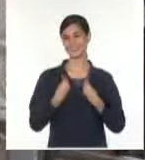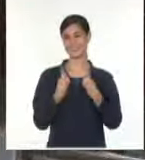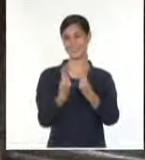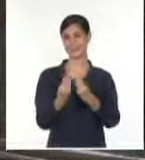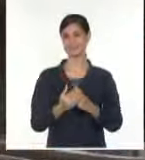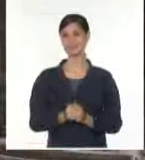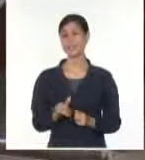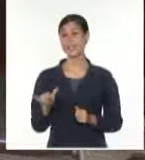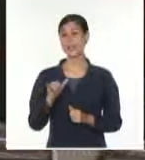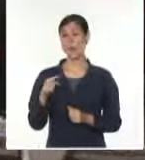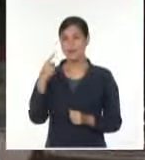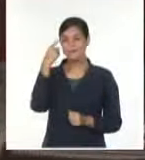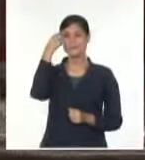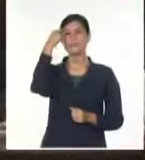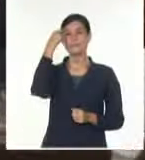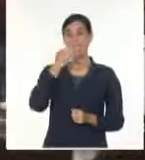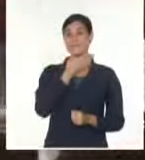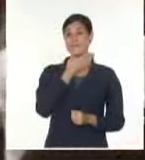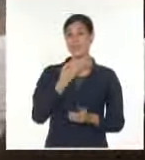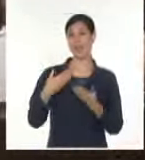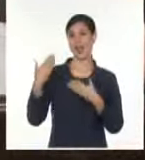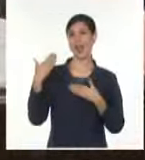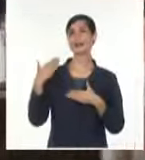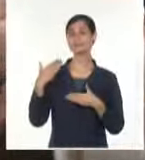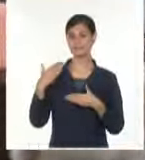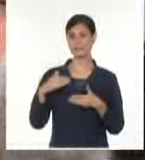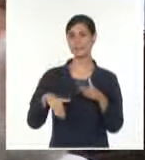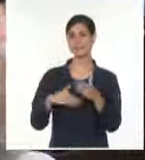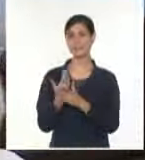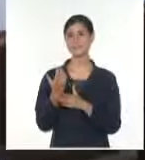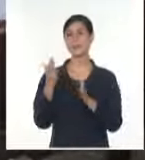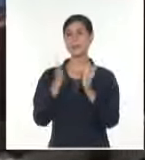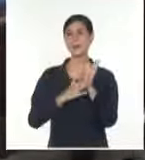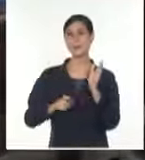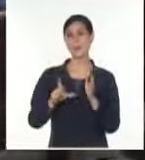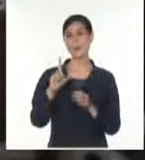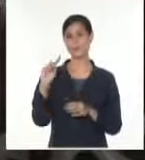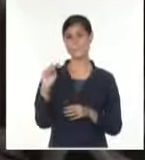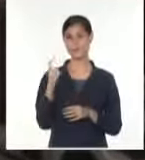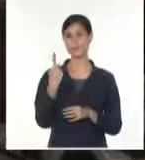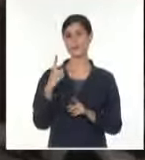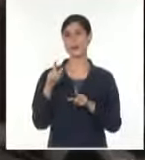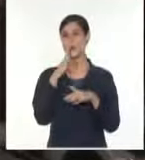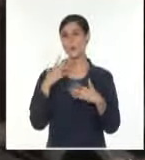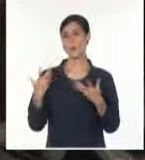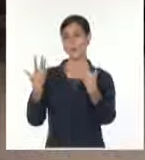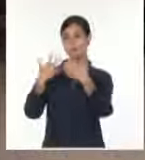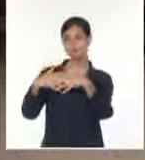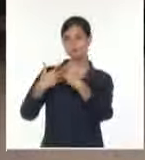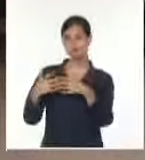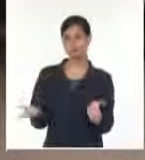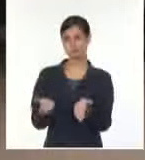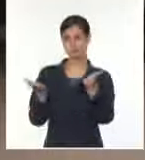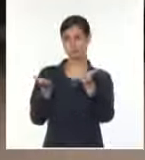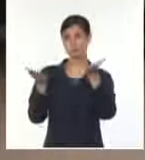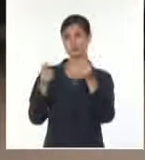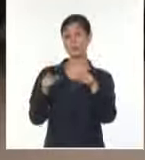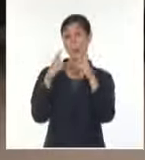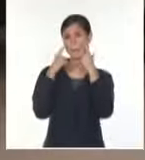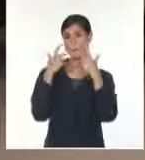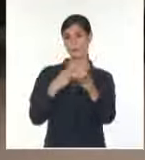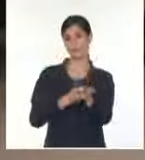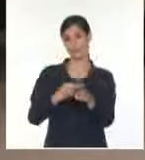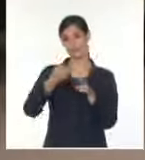la ciencia cada primero de julio marca hoy el futuro de una industria de grandes perspectivas